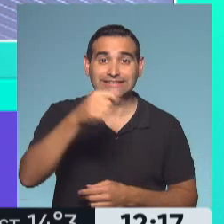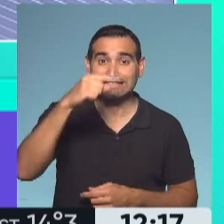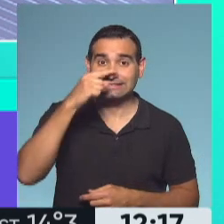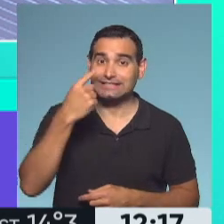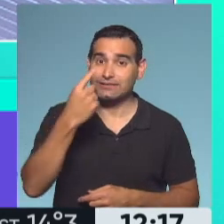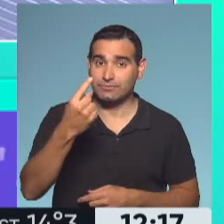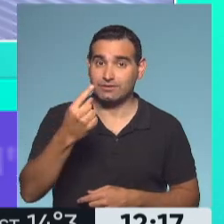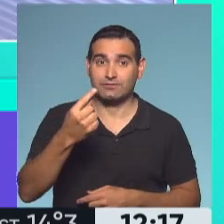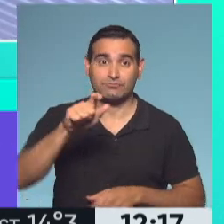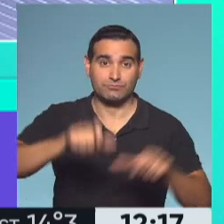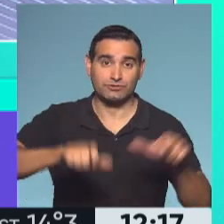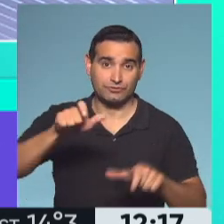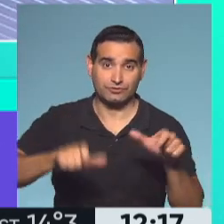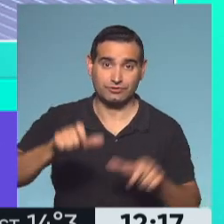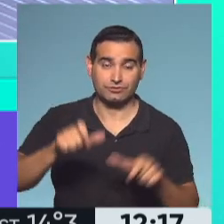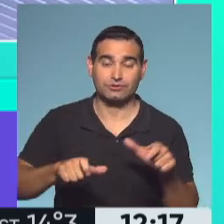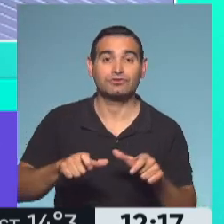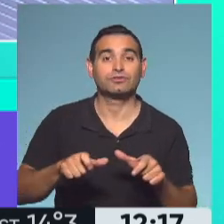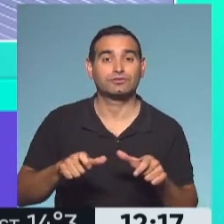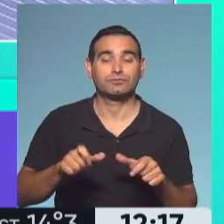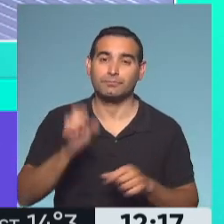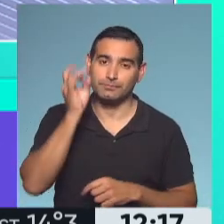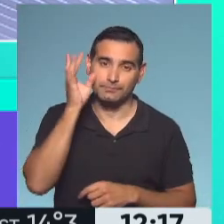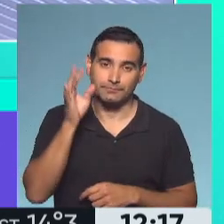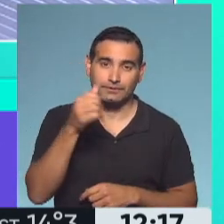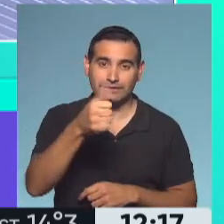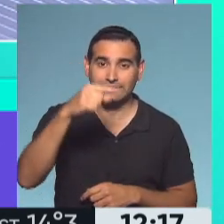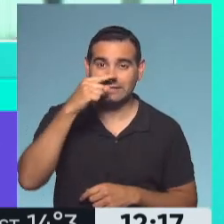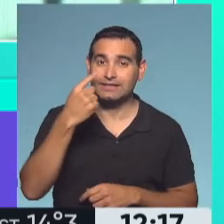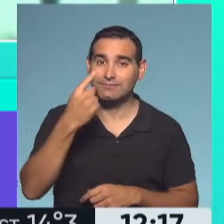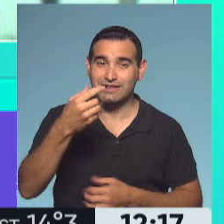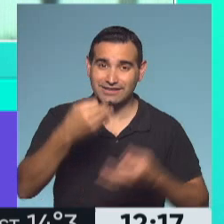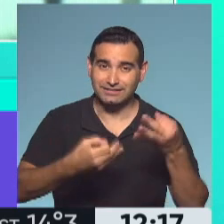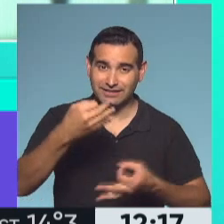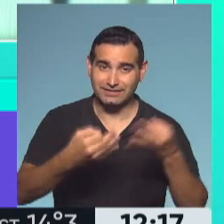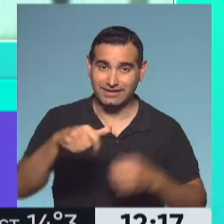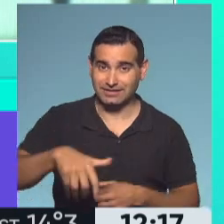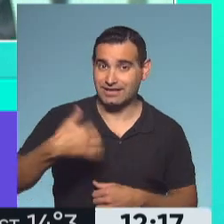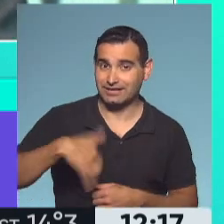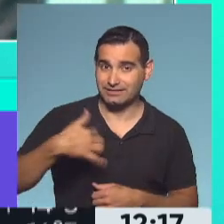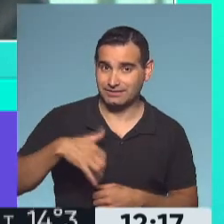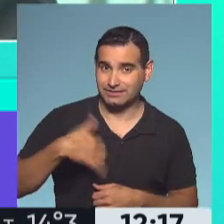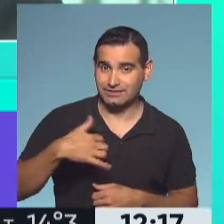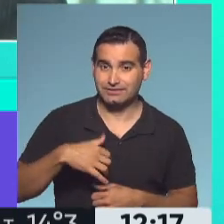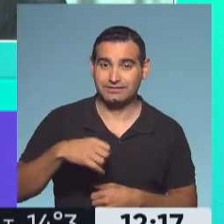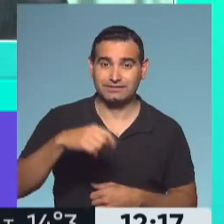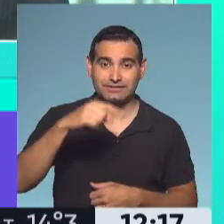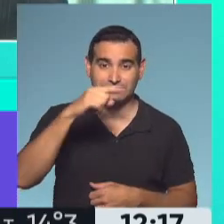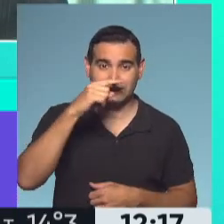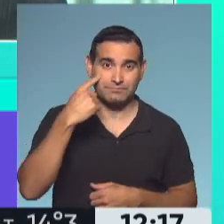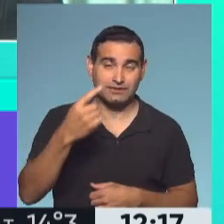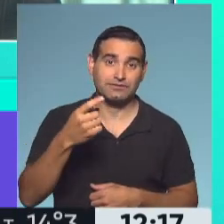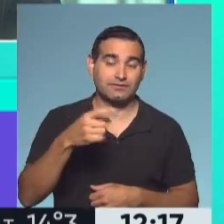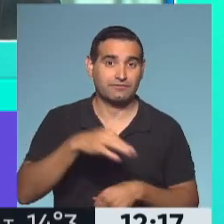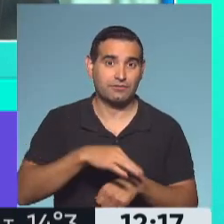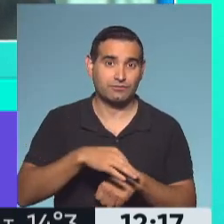en la República Argentina perdón, 67.000 testeos en la República Argentina con 17.000 casos, lo que estaría